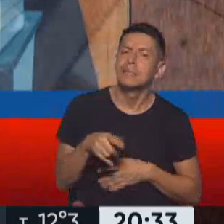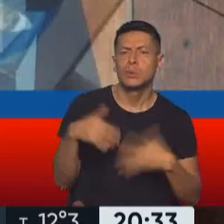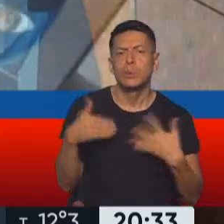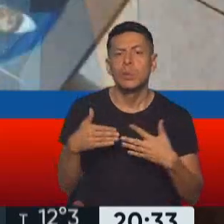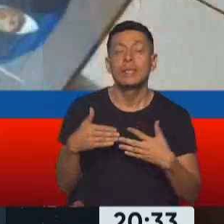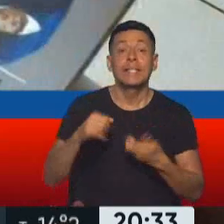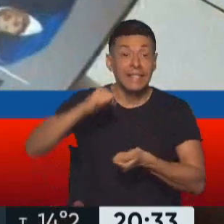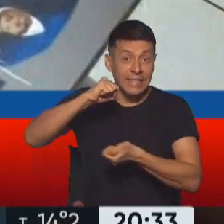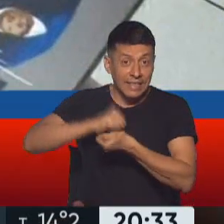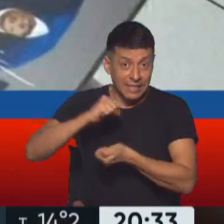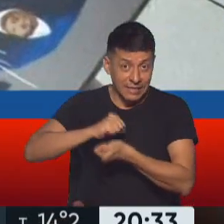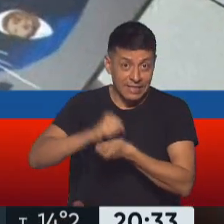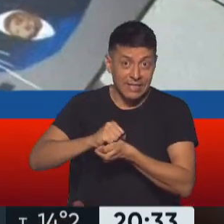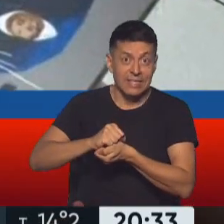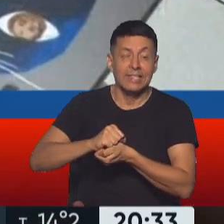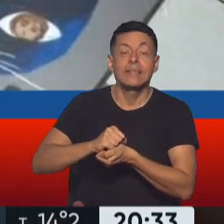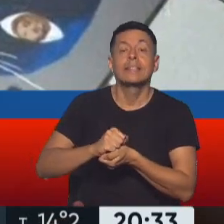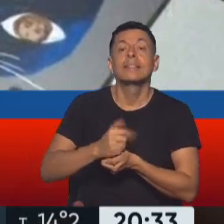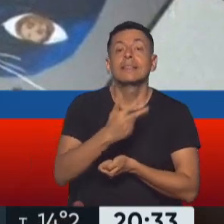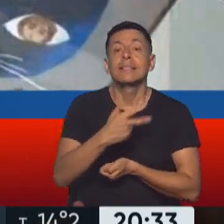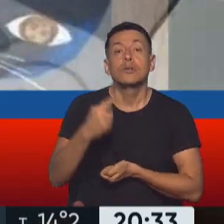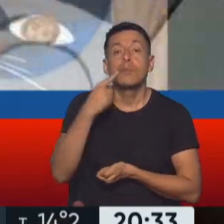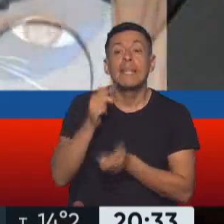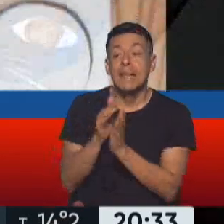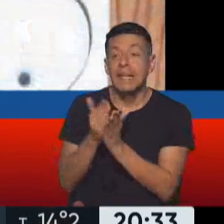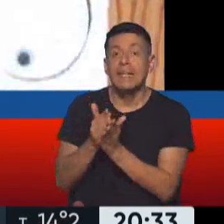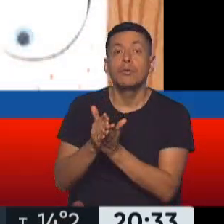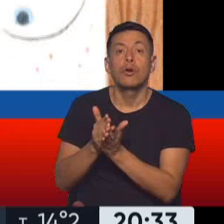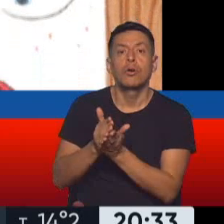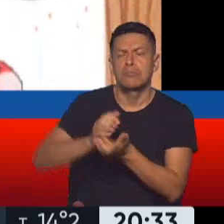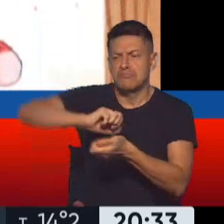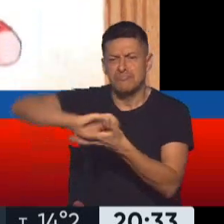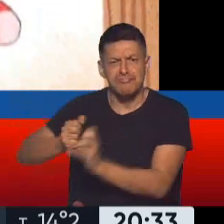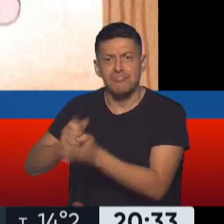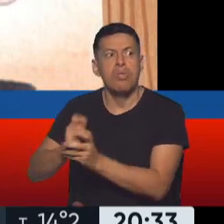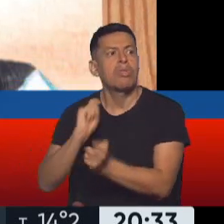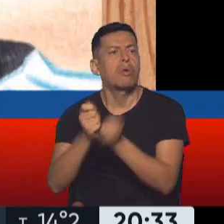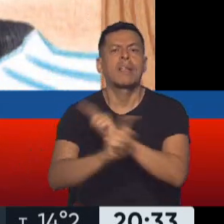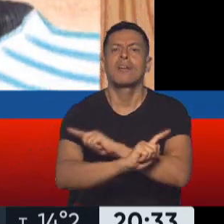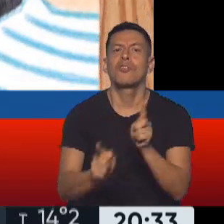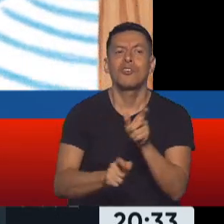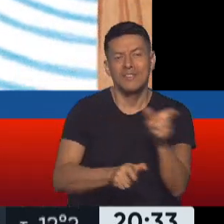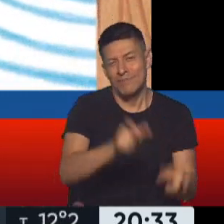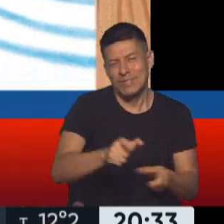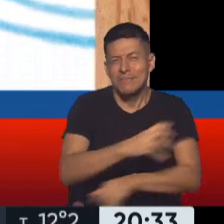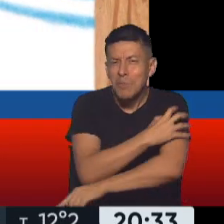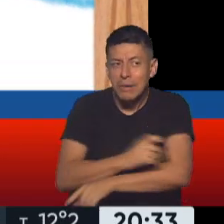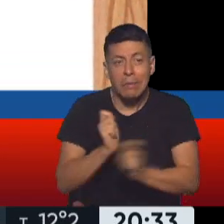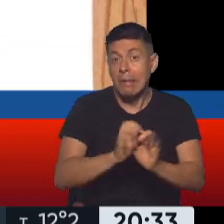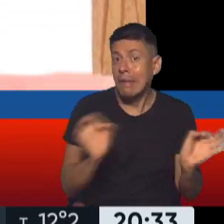iba a picar 300 mil libros en lugar de donar los chicos carenciados